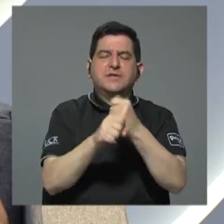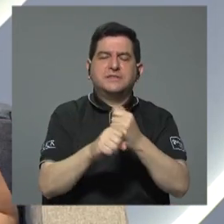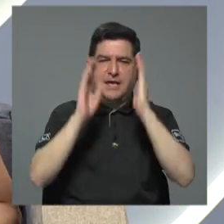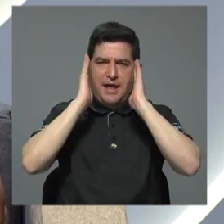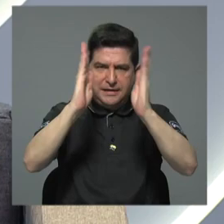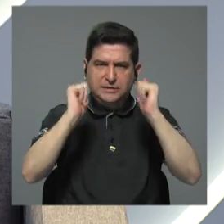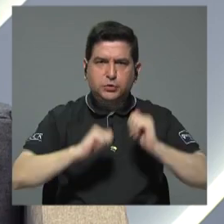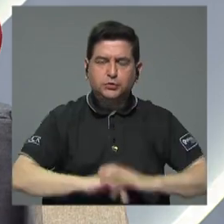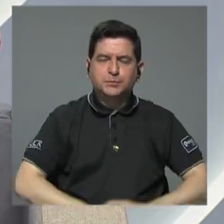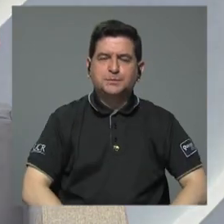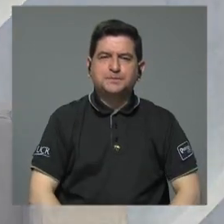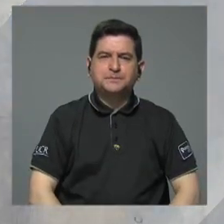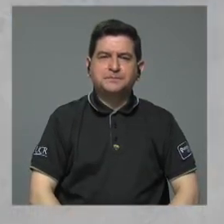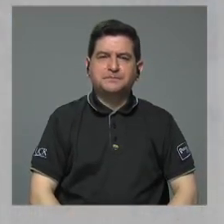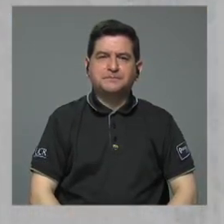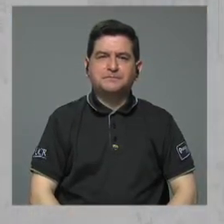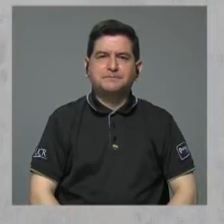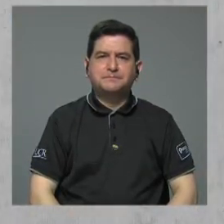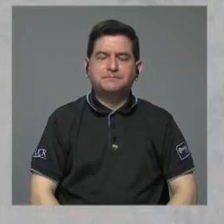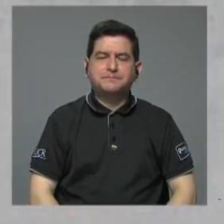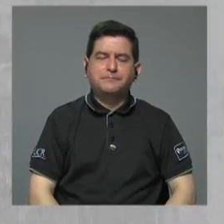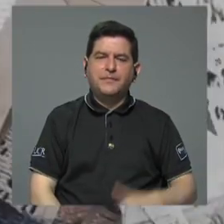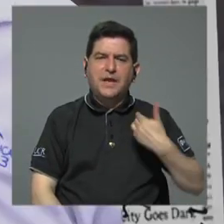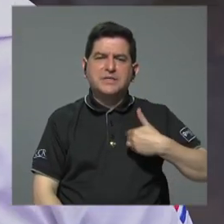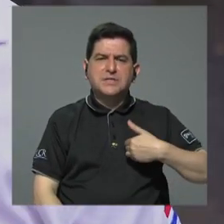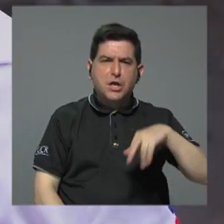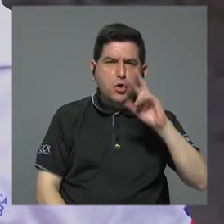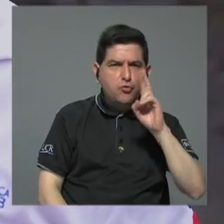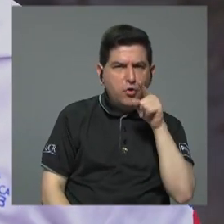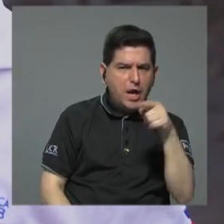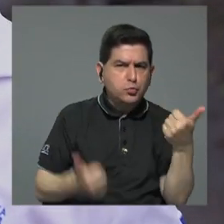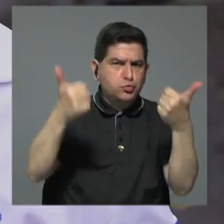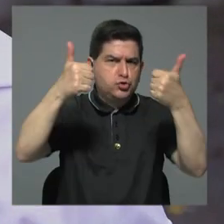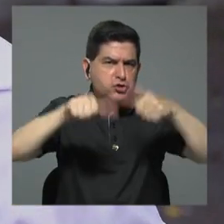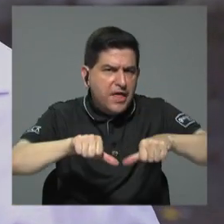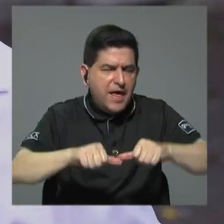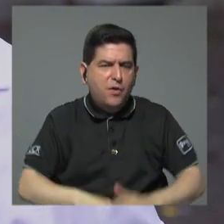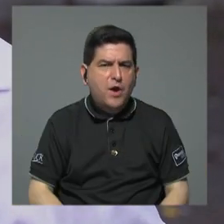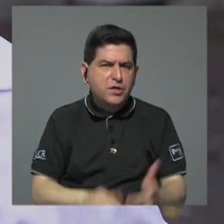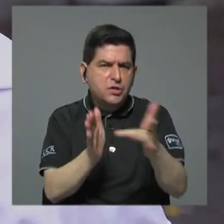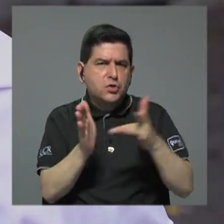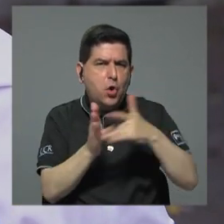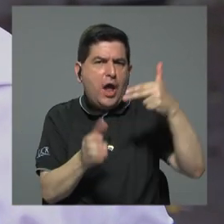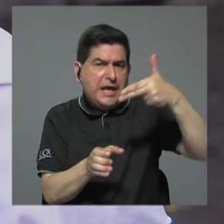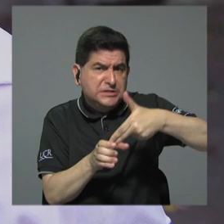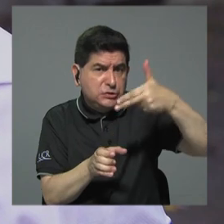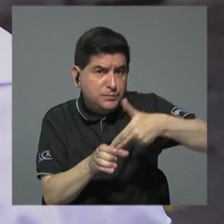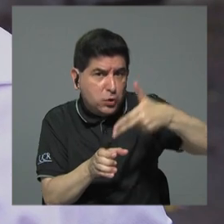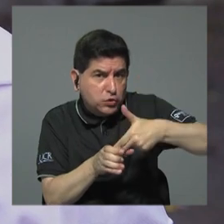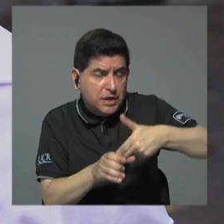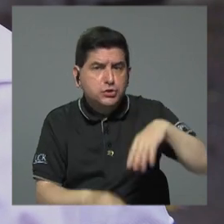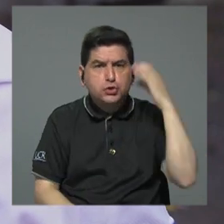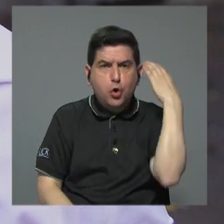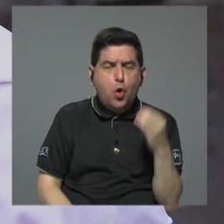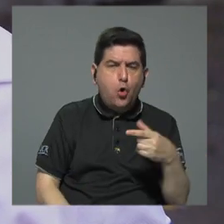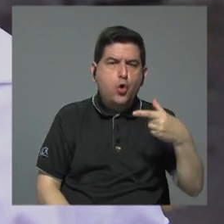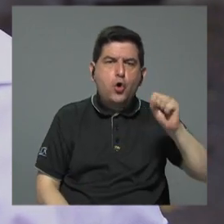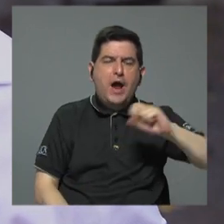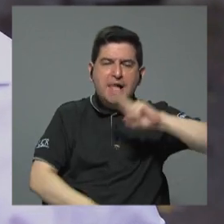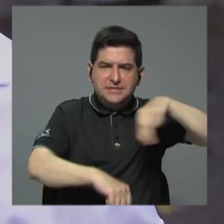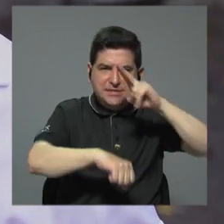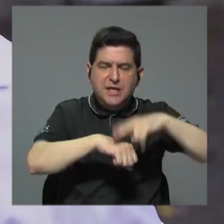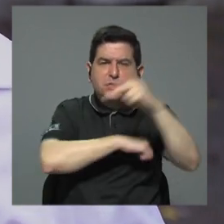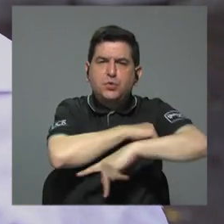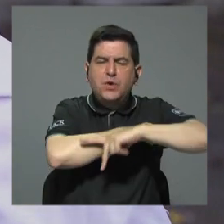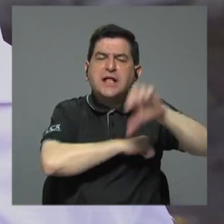Escuchemos. Bueno, don Ronald, saber si usted está de acuerdo con la explotación de petróleo, oro y gas natural en